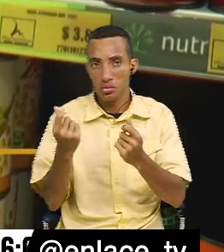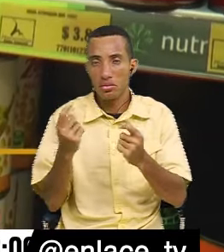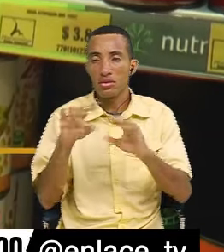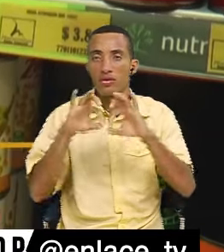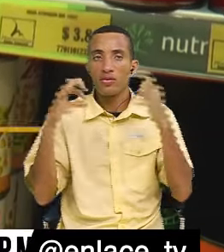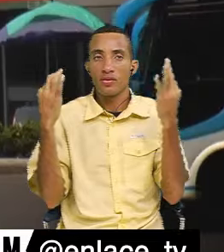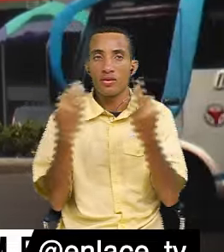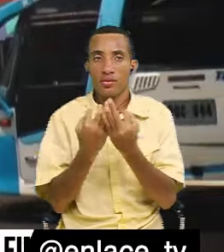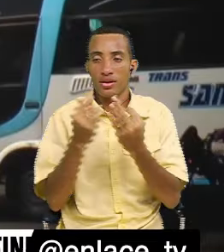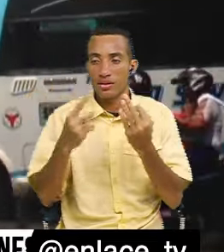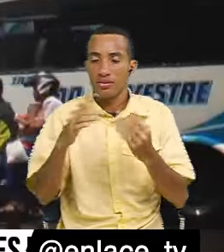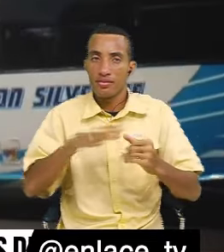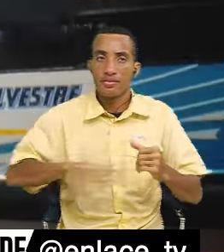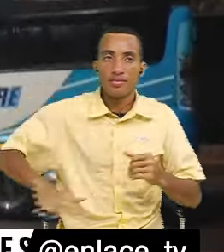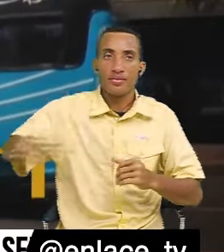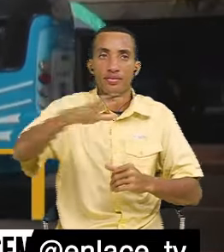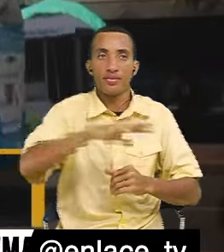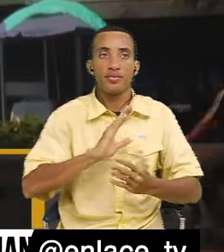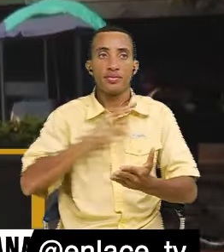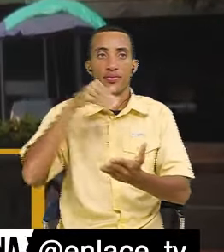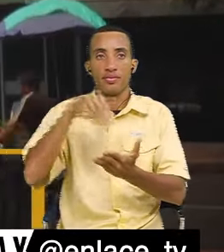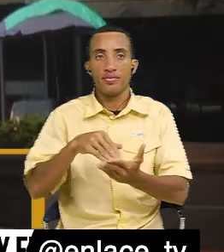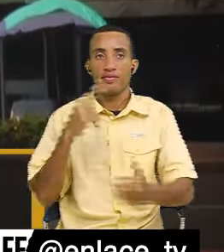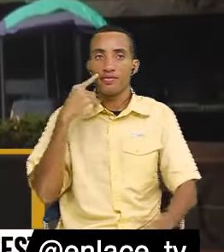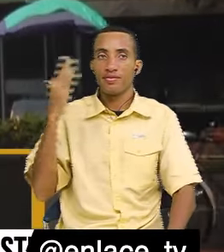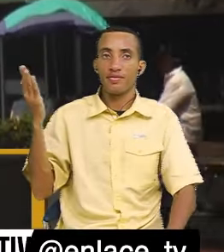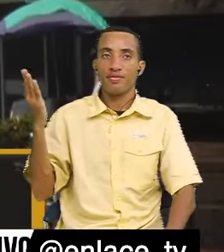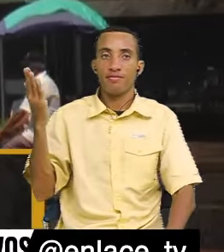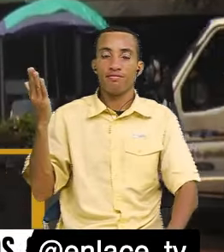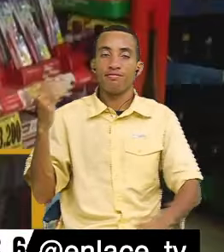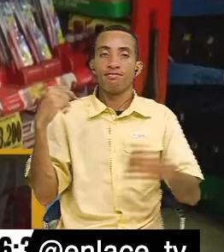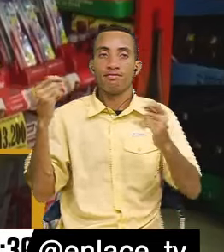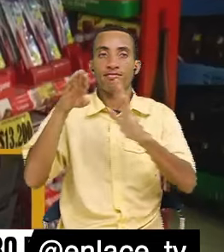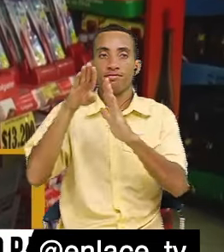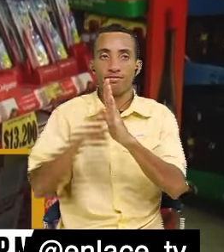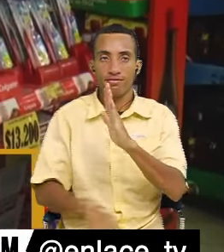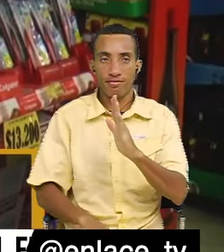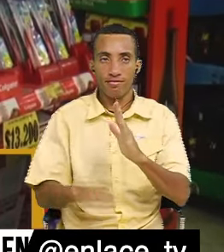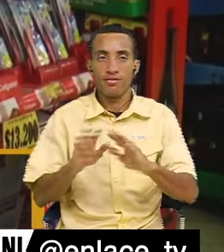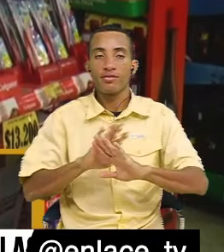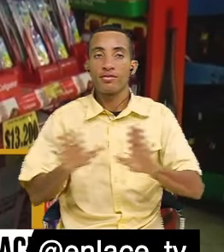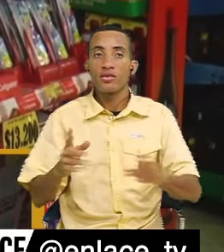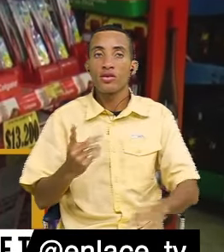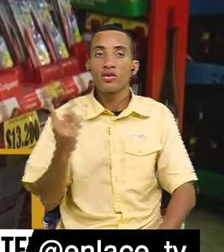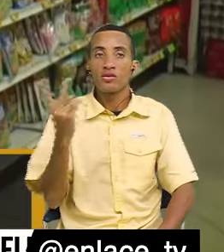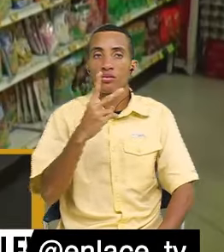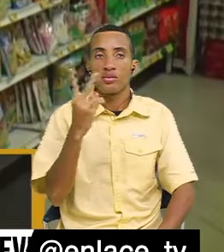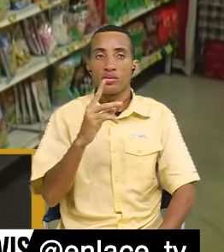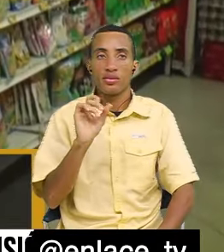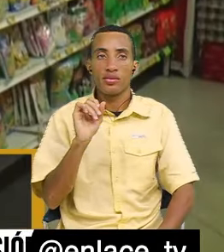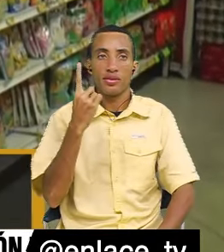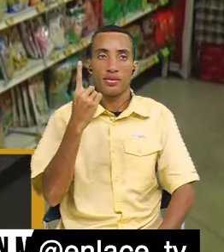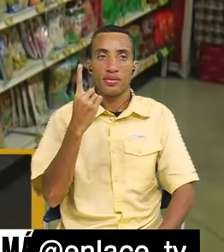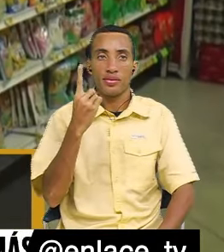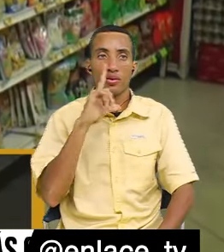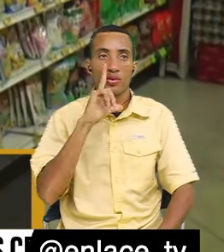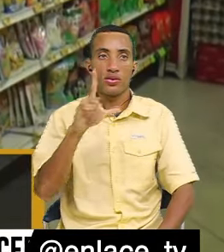barranqueñas y de la región, el Centro Comercial Maravillas ofrece descuentos especiales durante este viernes 1 de julio. En la sección de